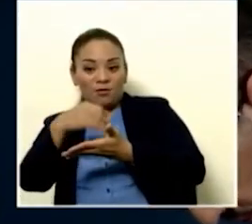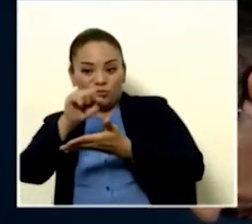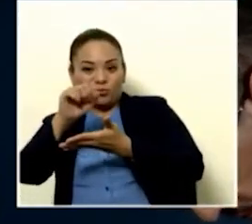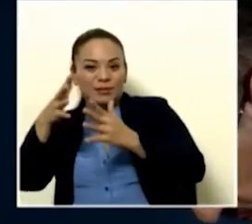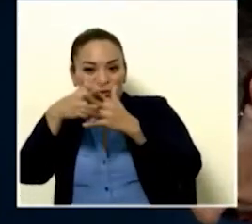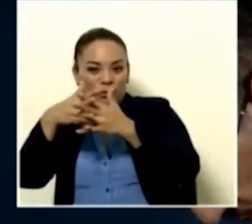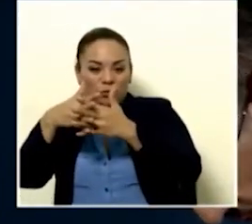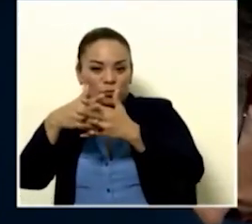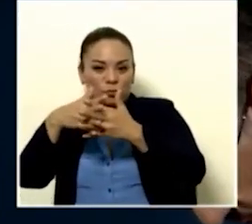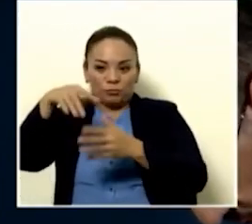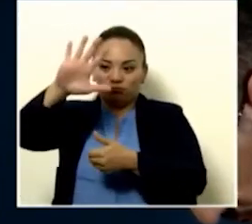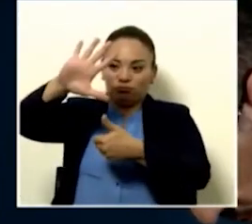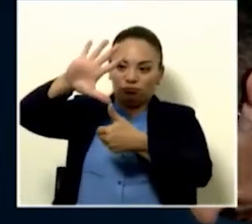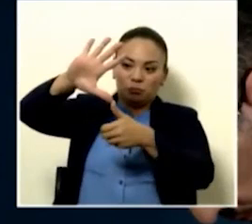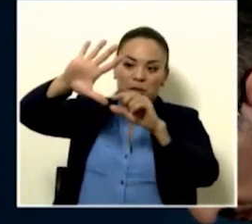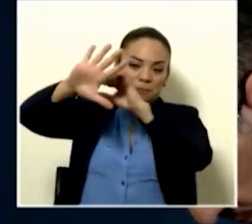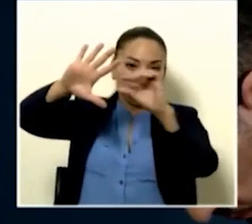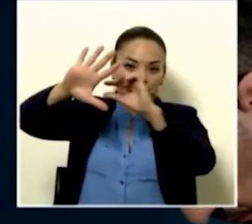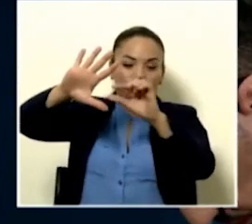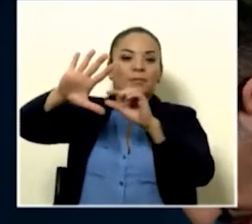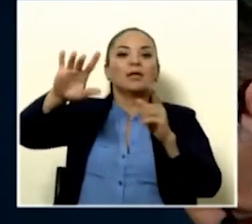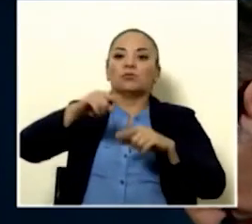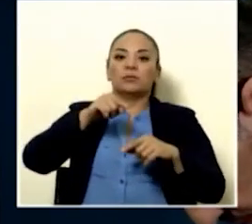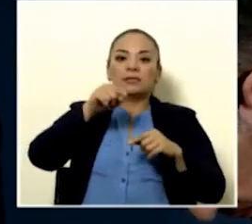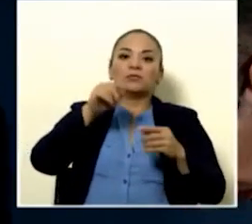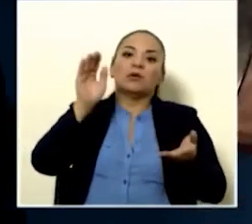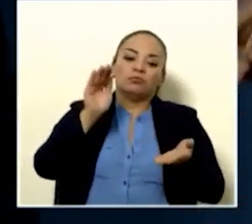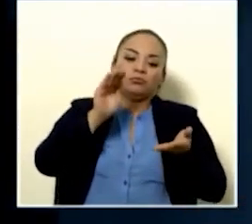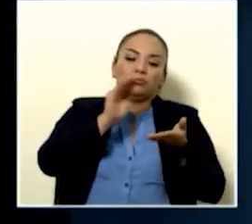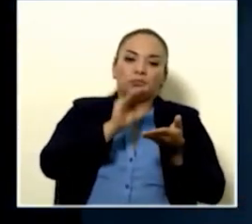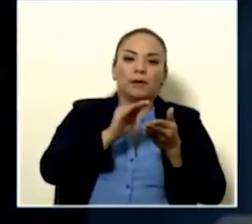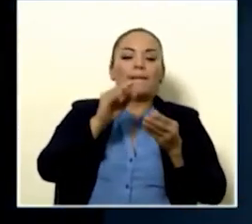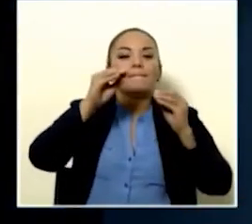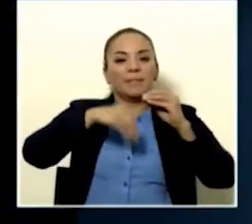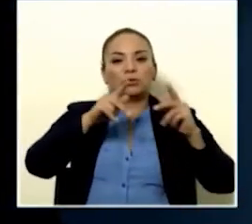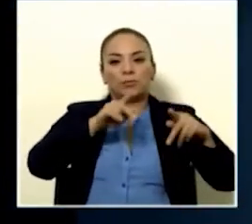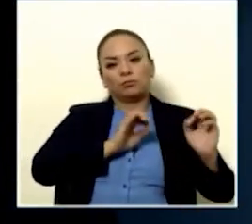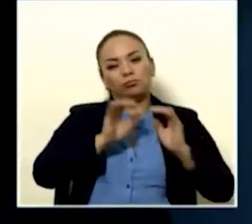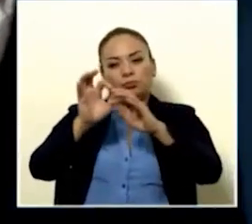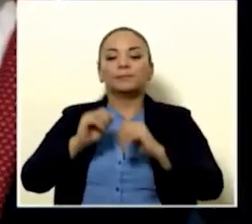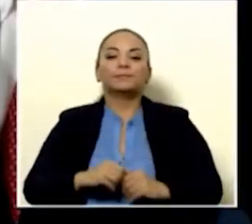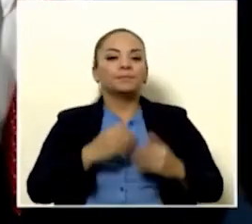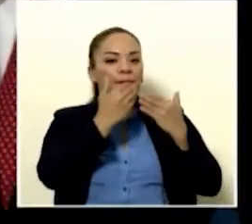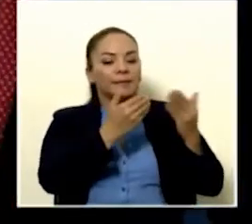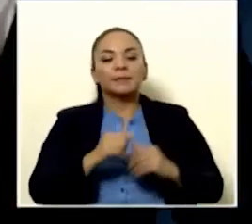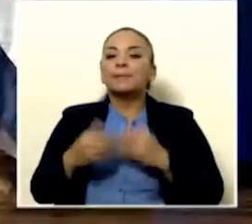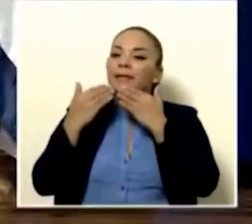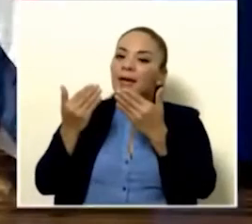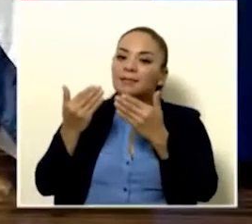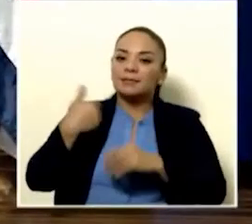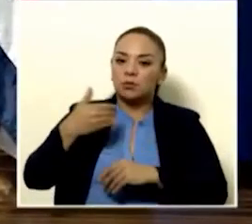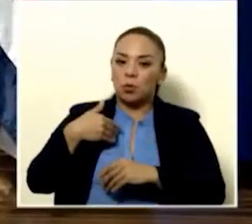esos flujos migratorios decrecen. Muchas gracias. Muchas gracias,